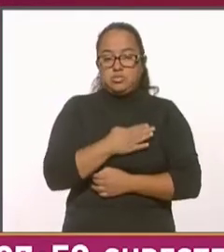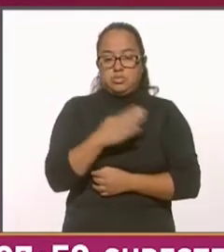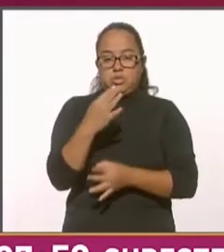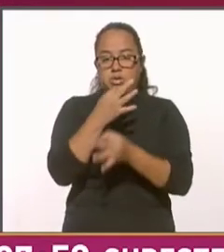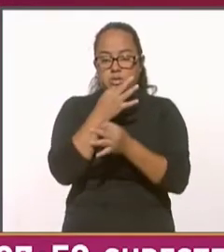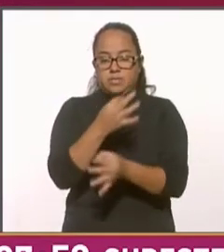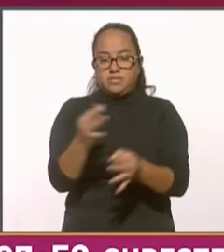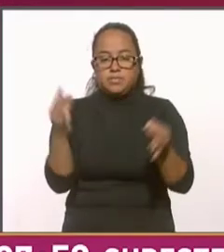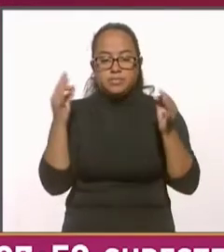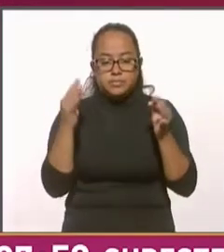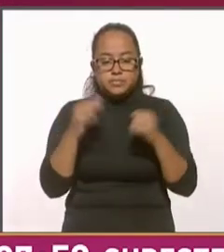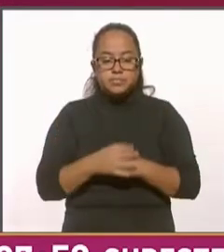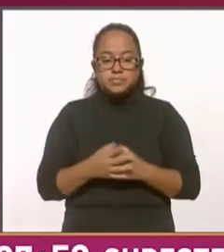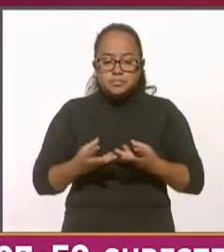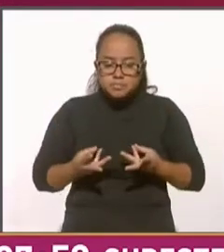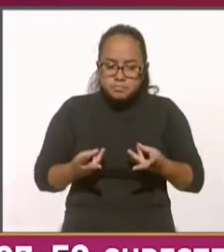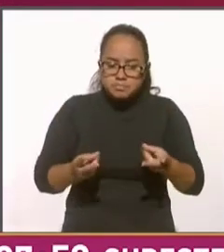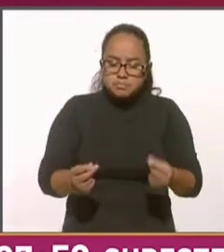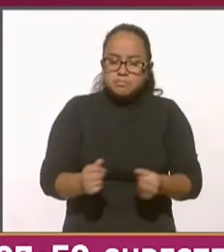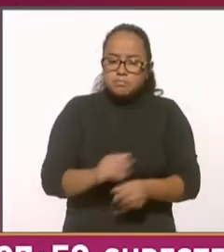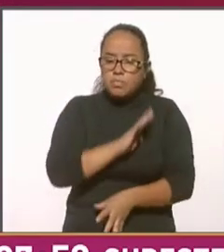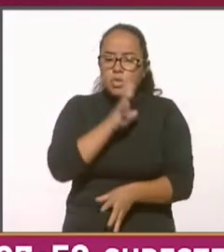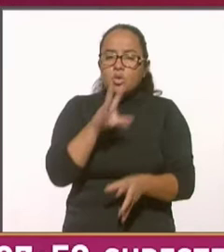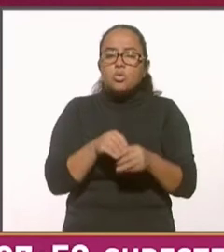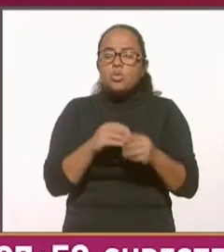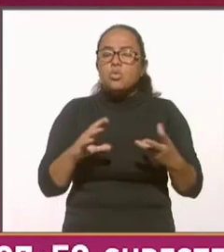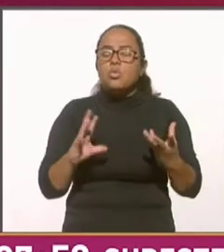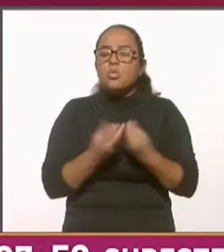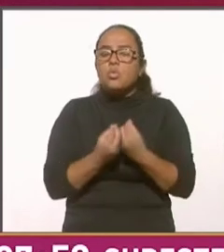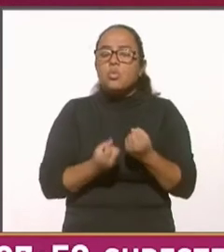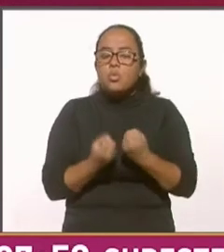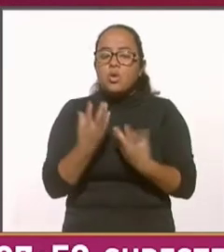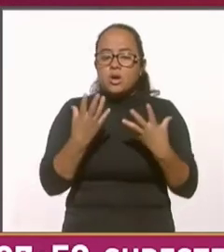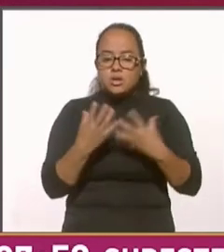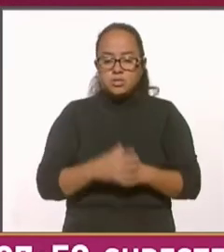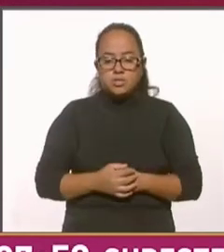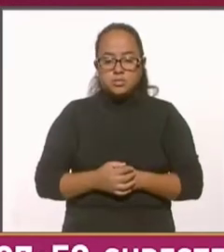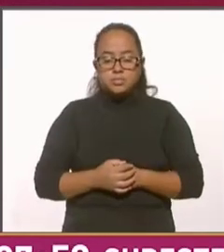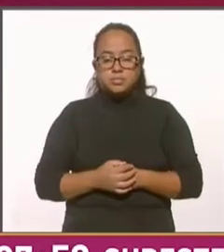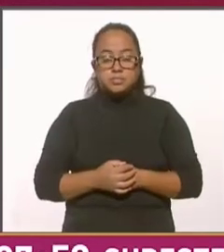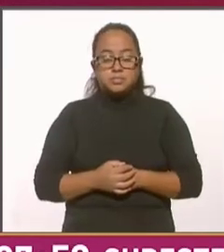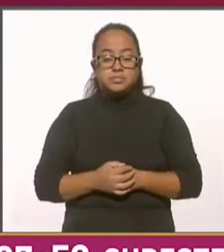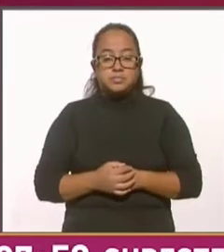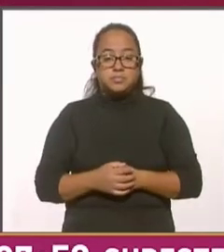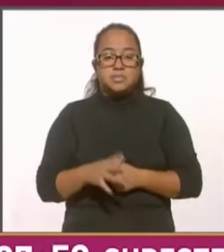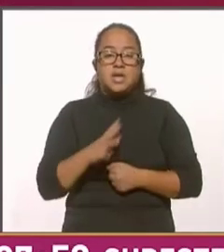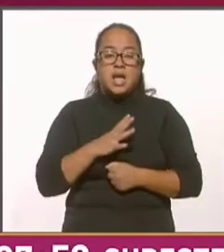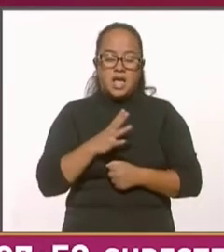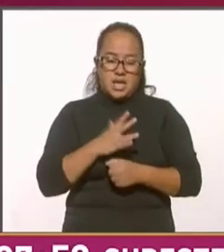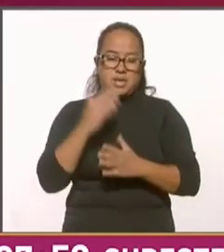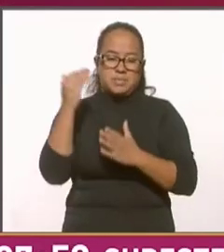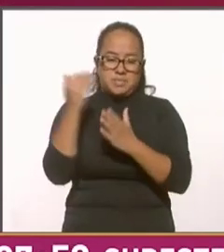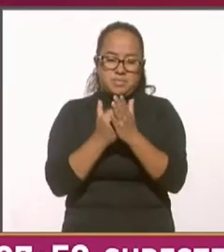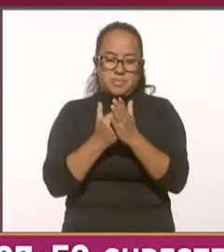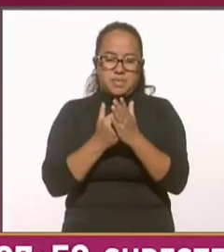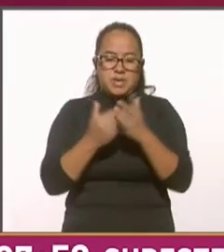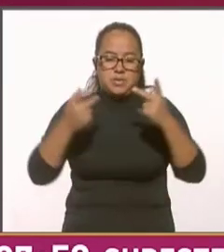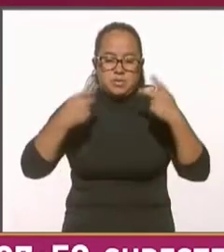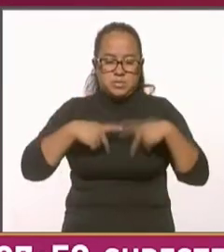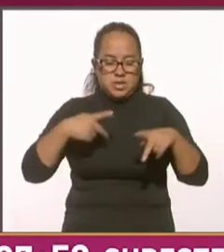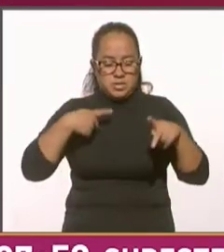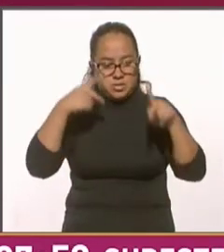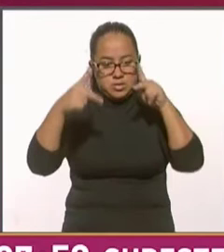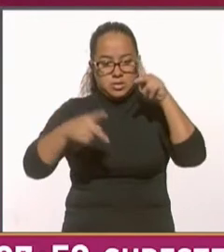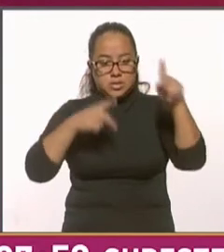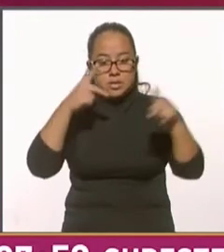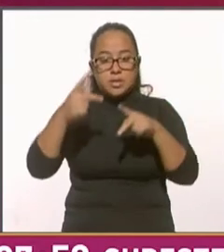noticia. El gasto total, que está en millones de dólares, no obstante que hubo menos visitantes,